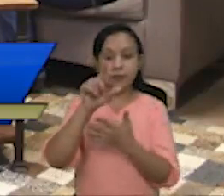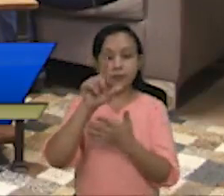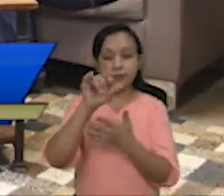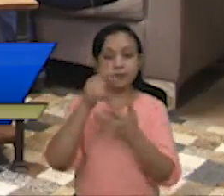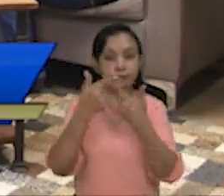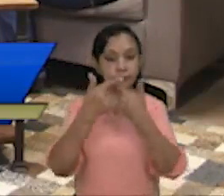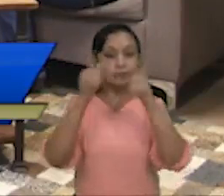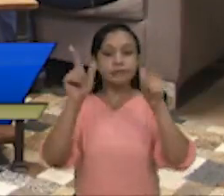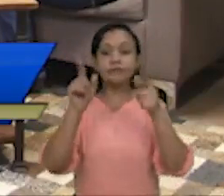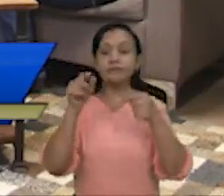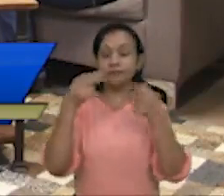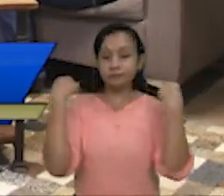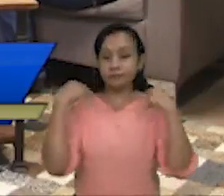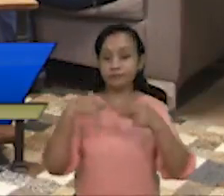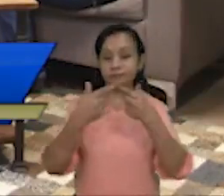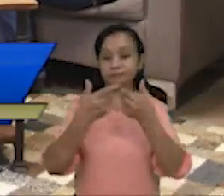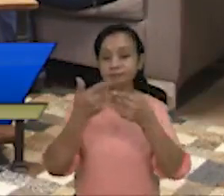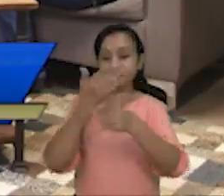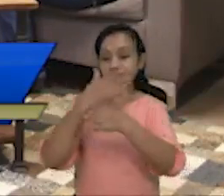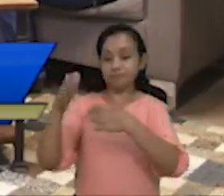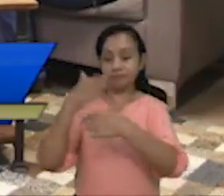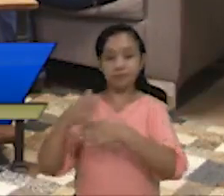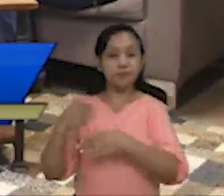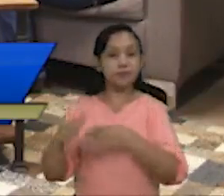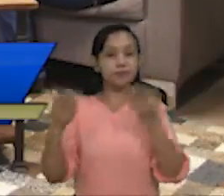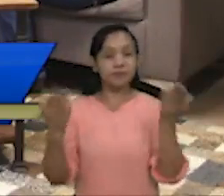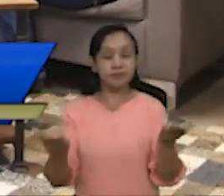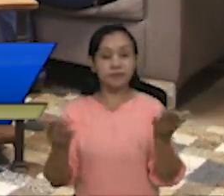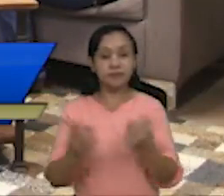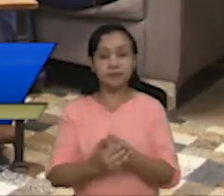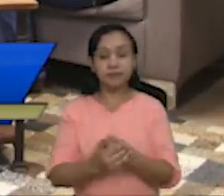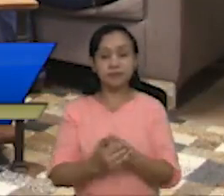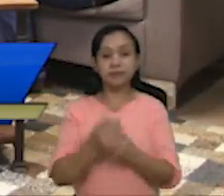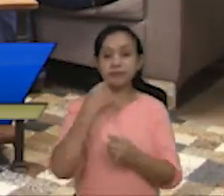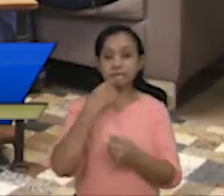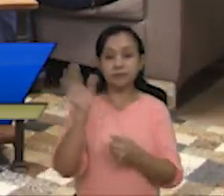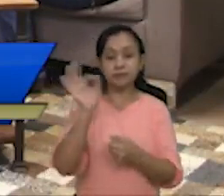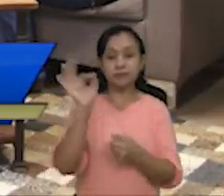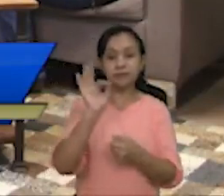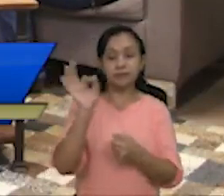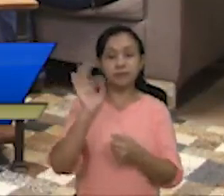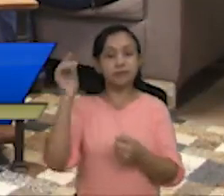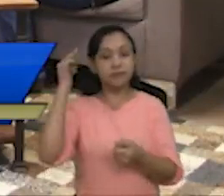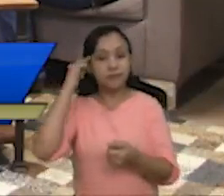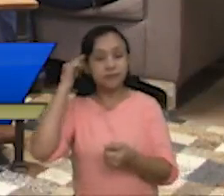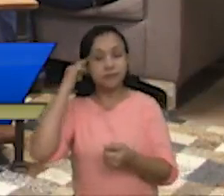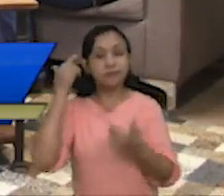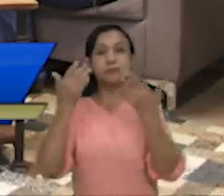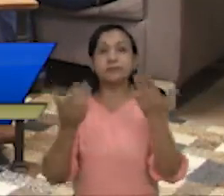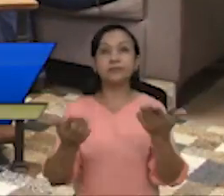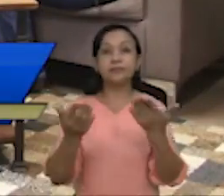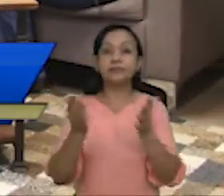una purga de este, digamos, de este tipo de pensamiento en